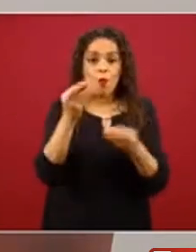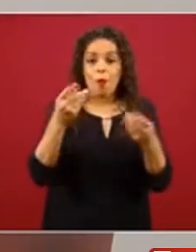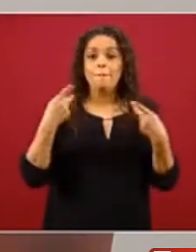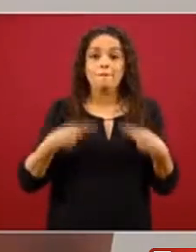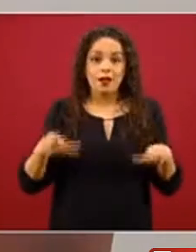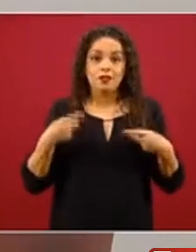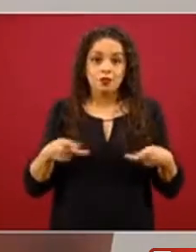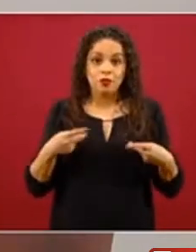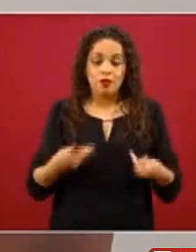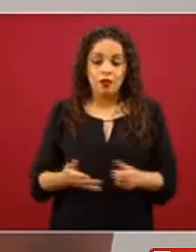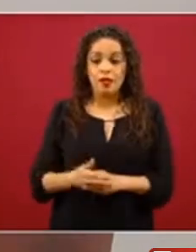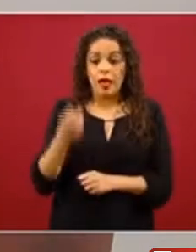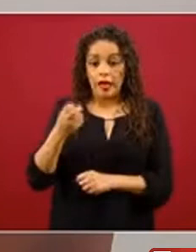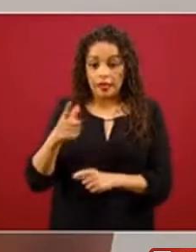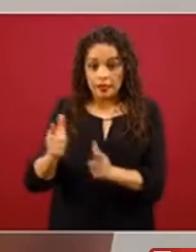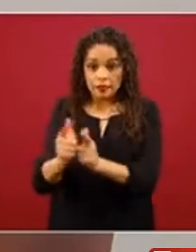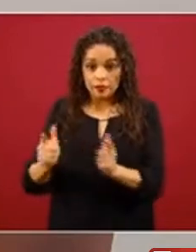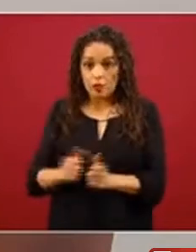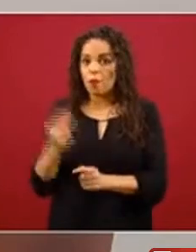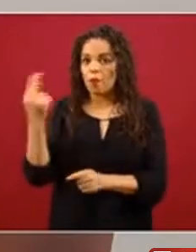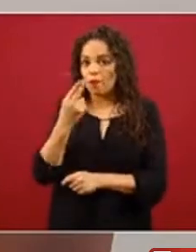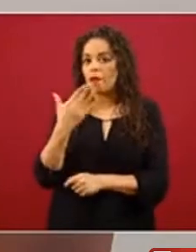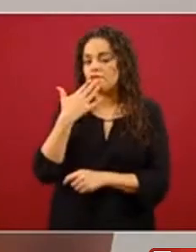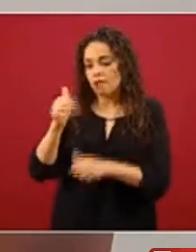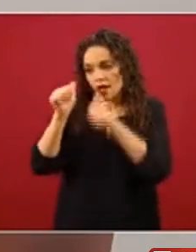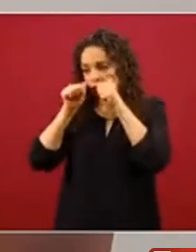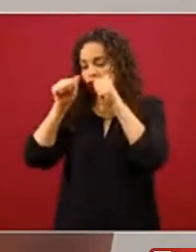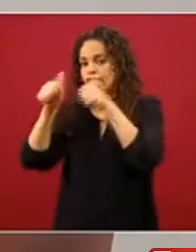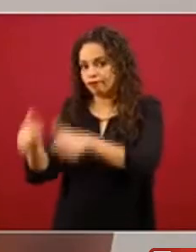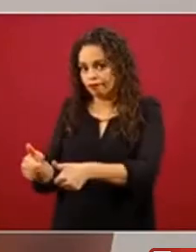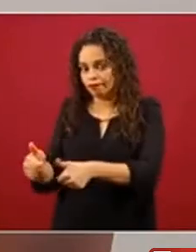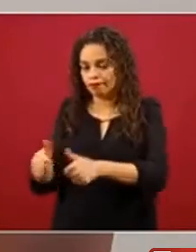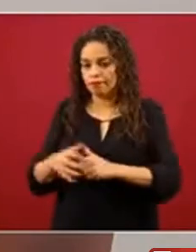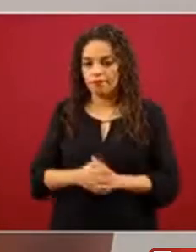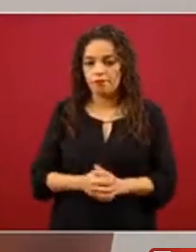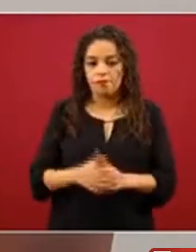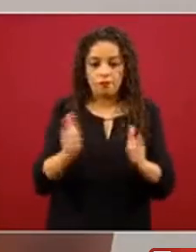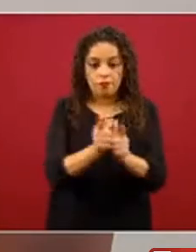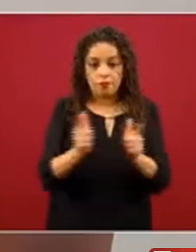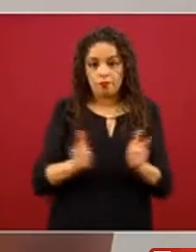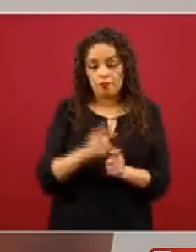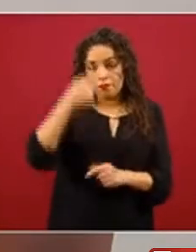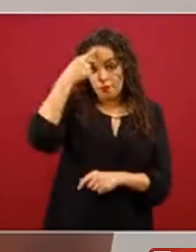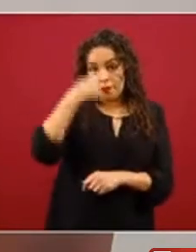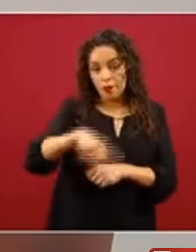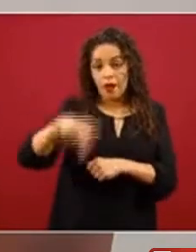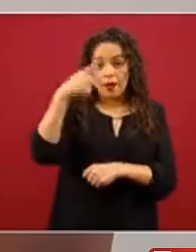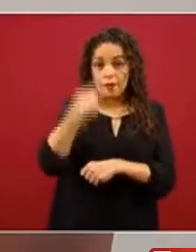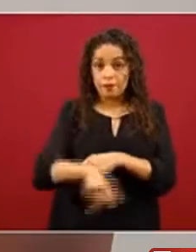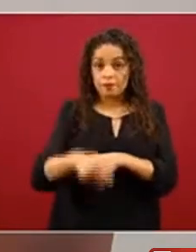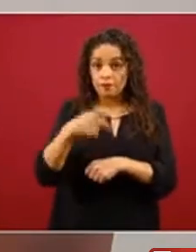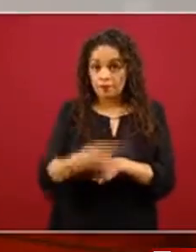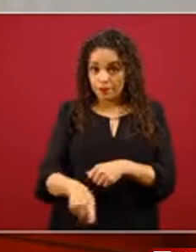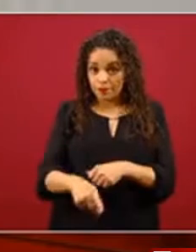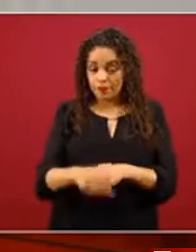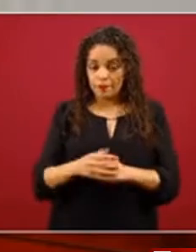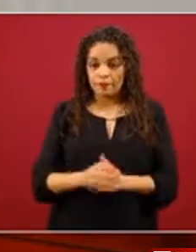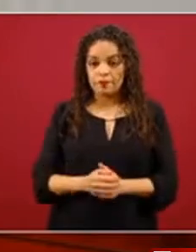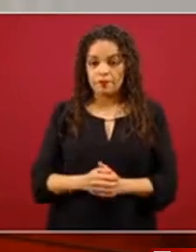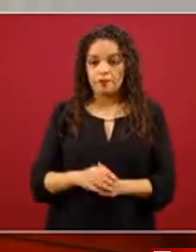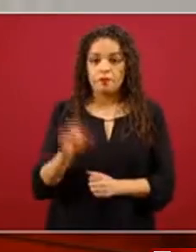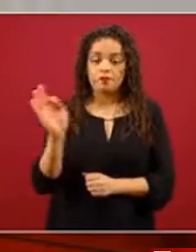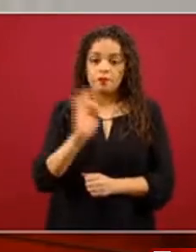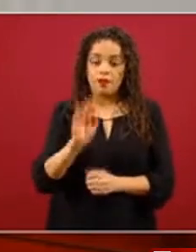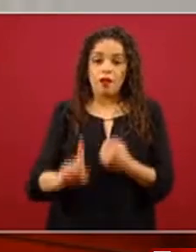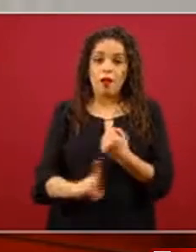que tendríamos que poner atención. Grupos de riesgo para complicaciones, personas que por alguna de